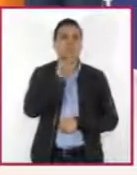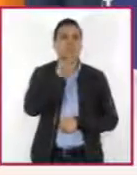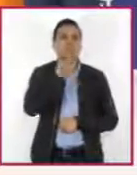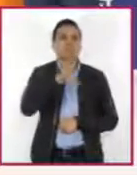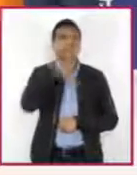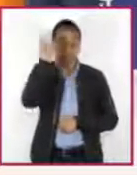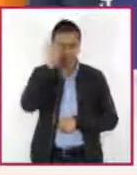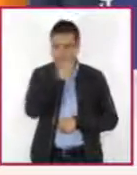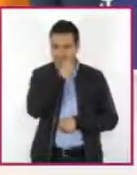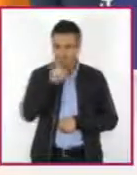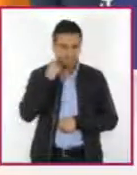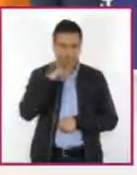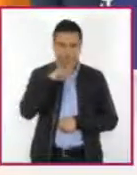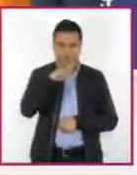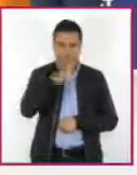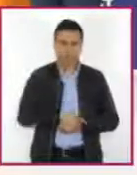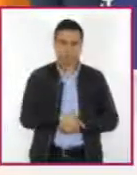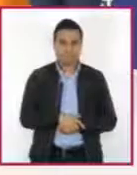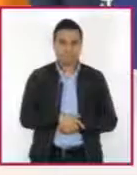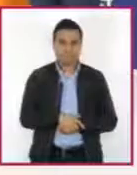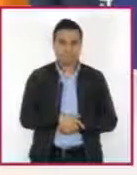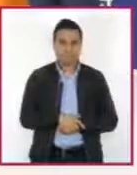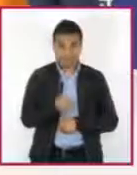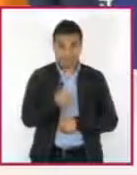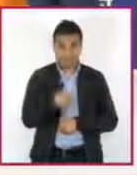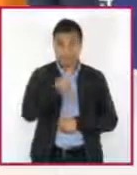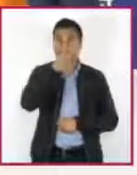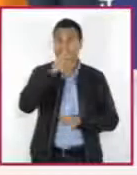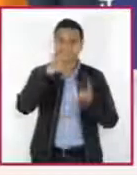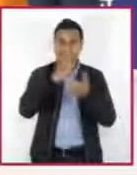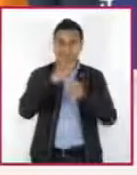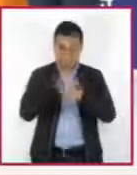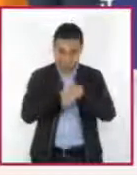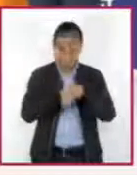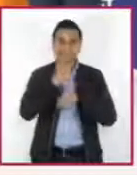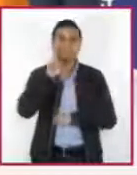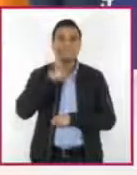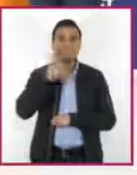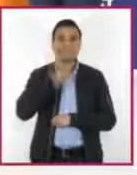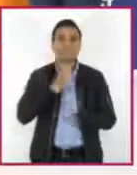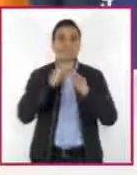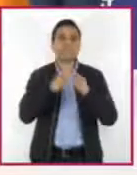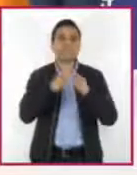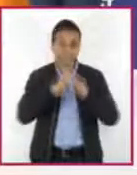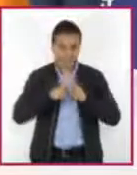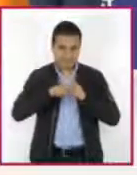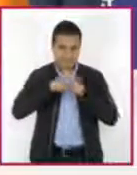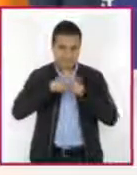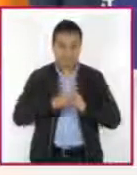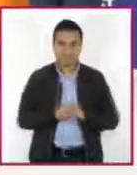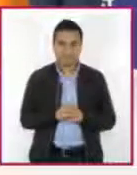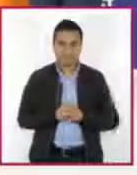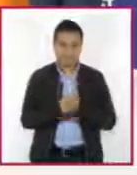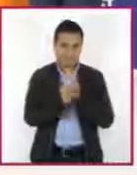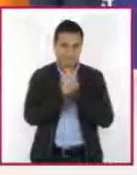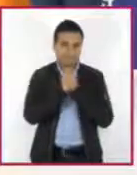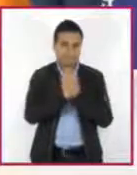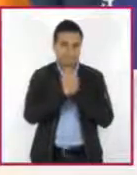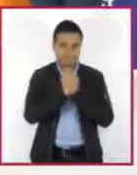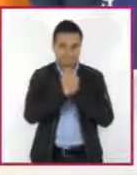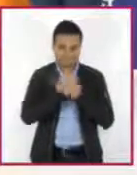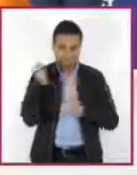pertenecer. Se lanzará una moneda al aire para definir el equipo que inicia con el lanzamiento de dado y saber el número